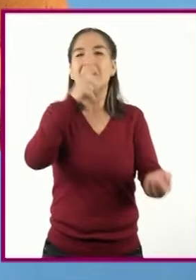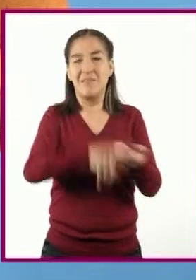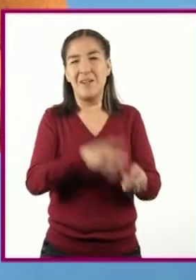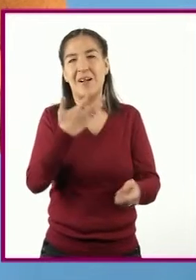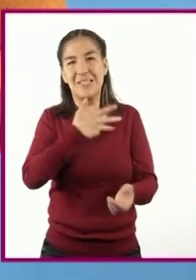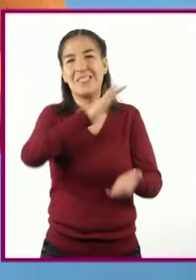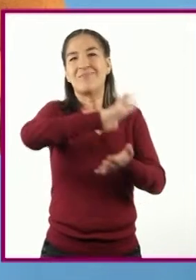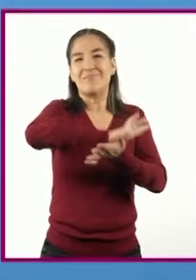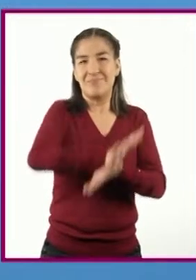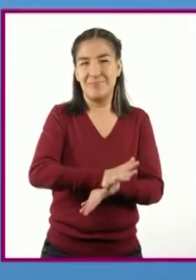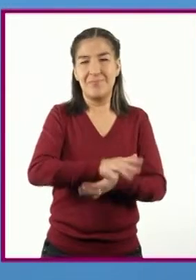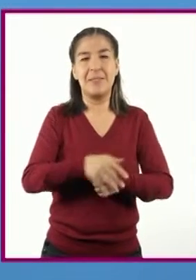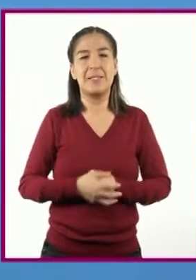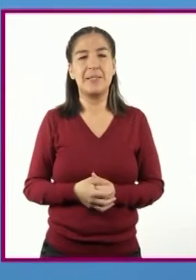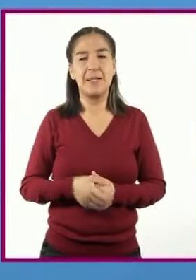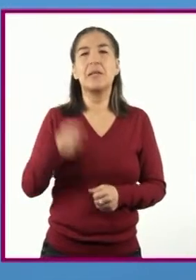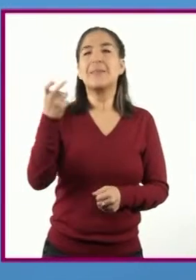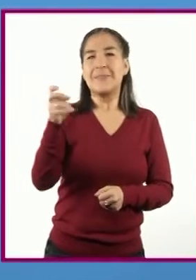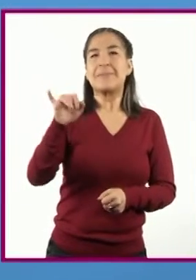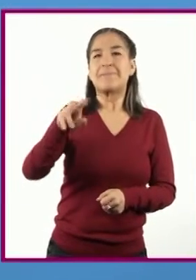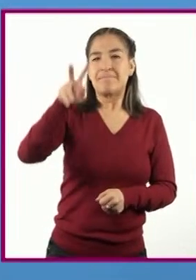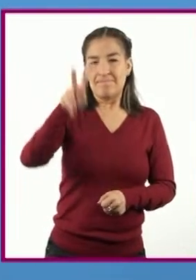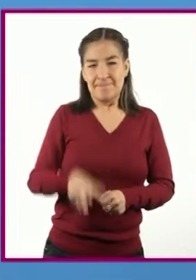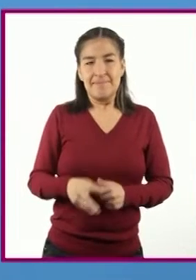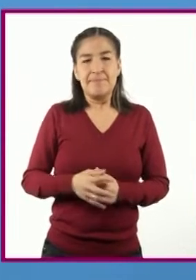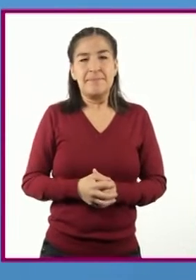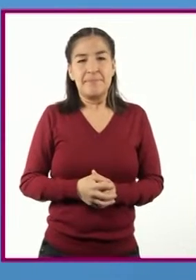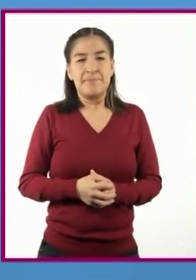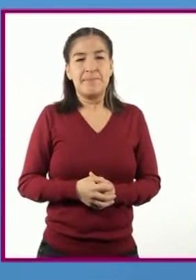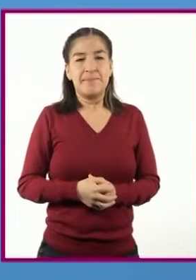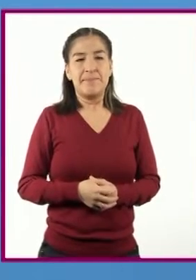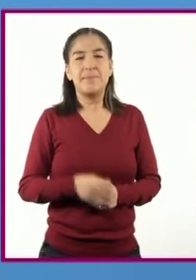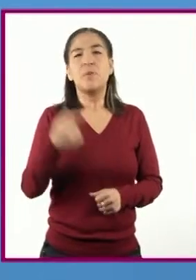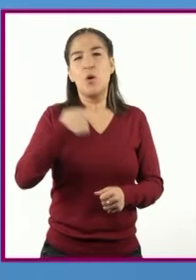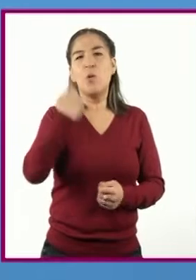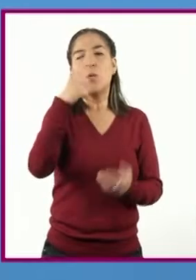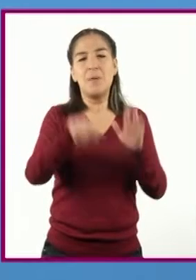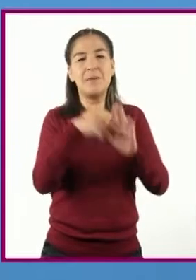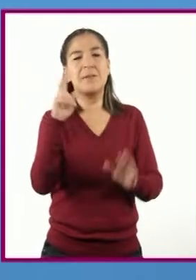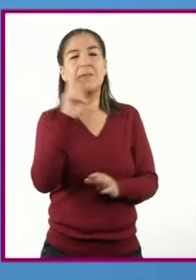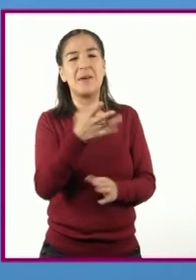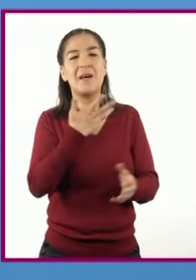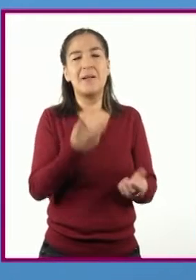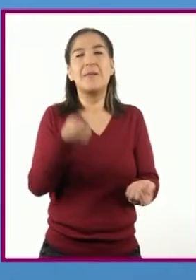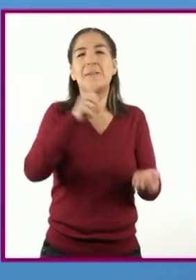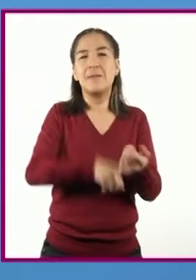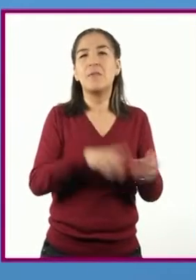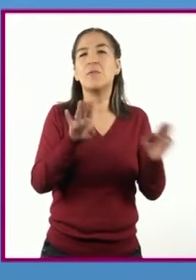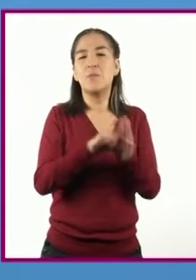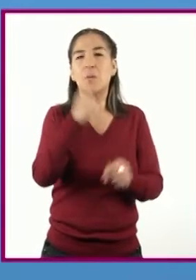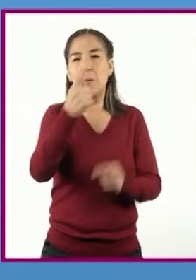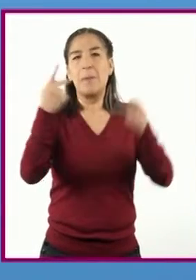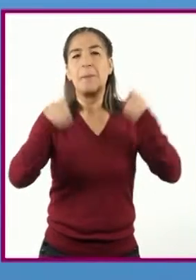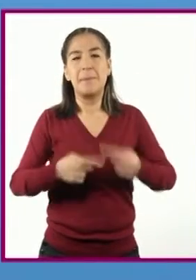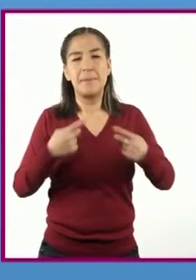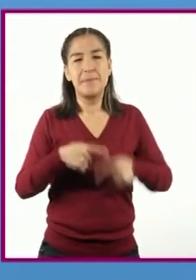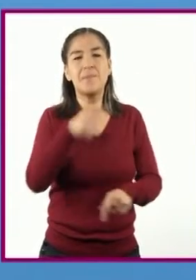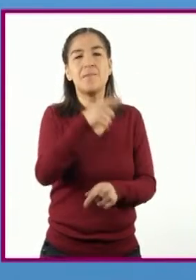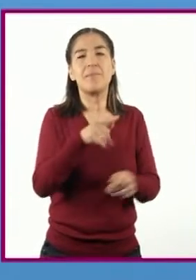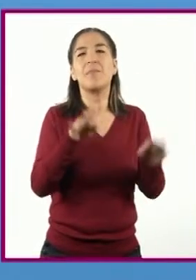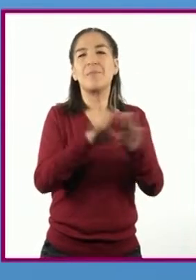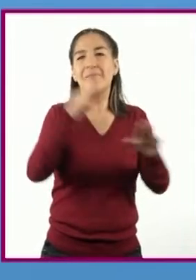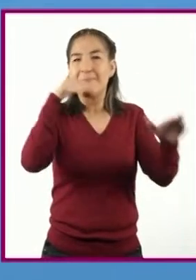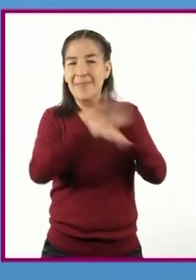discriminación. Es cierto, maestra. En una ocasión vi que le negaron la entrada a una persona a un